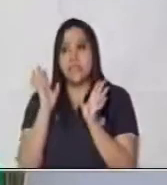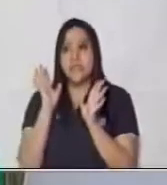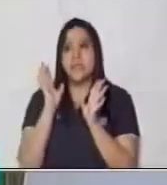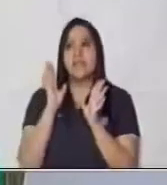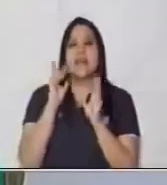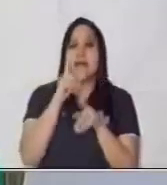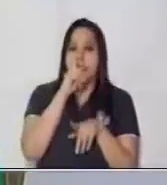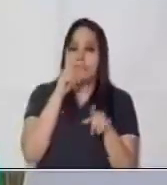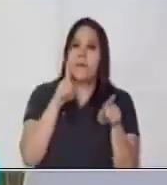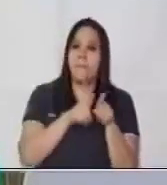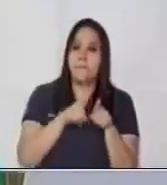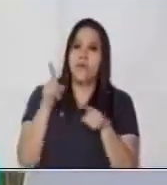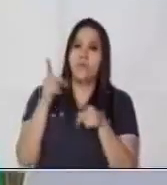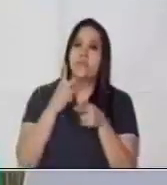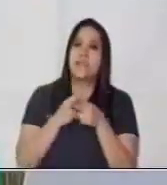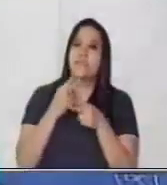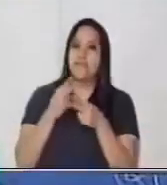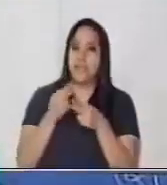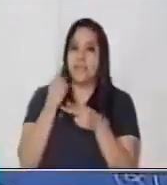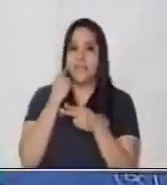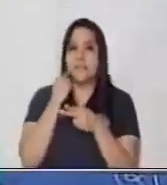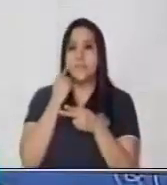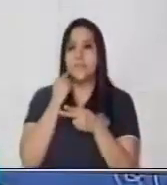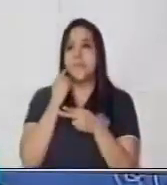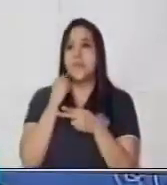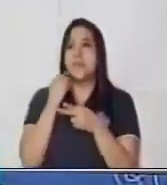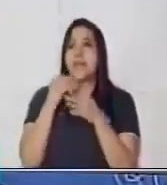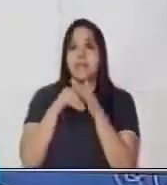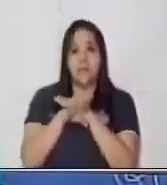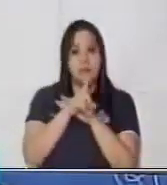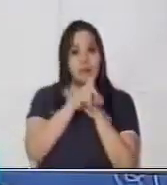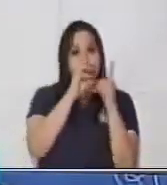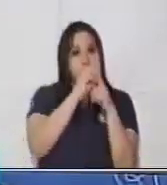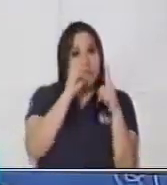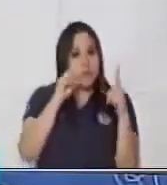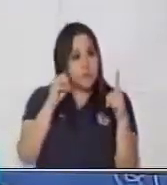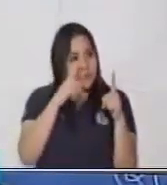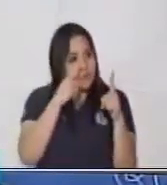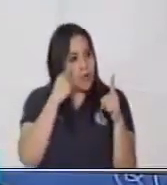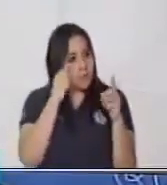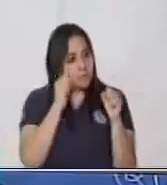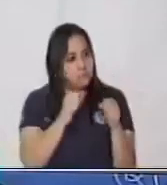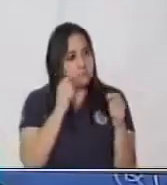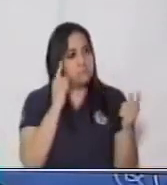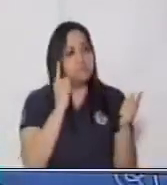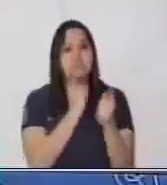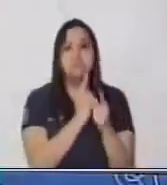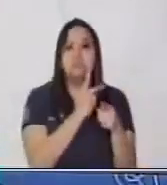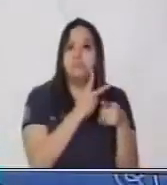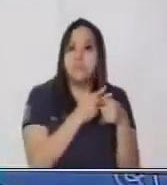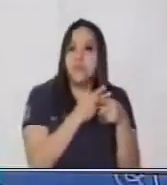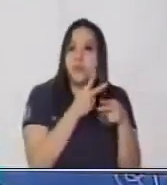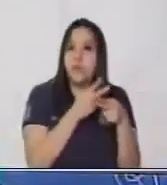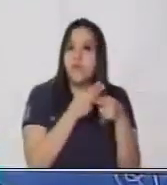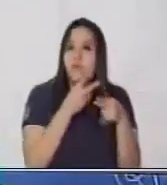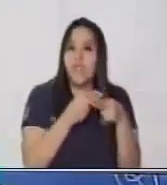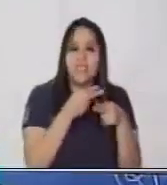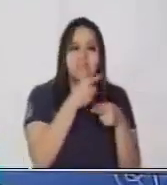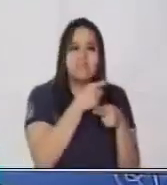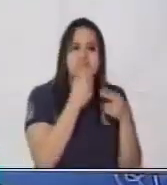tenemos algunas frases, porque dentro de una oración a veces encontramos frases y no sabemos cuál es la